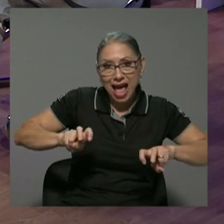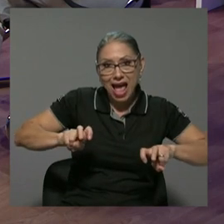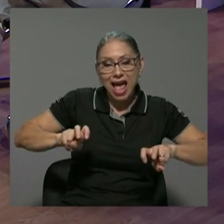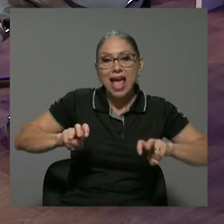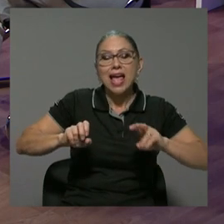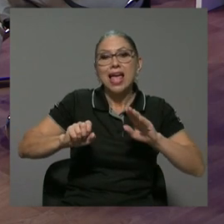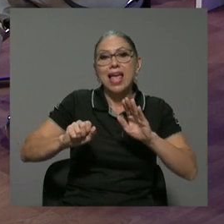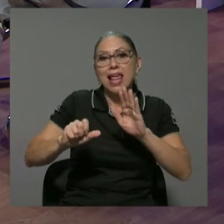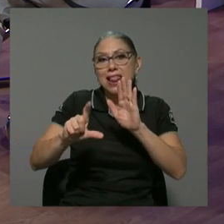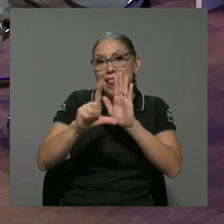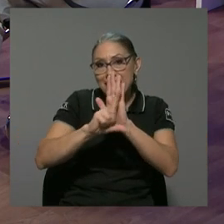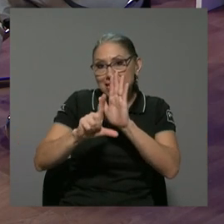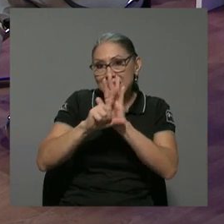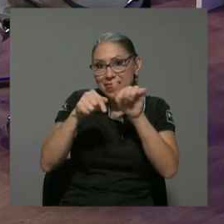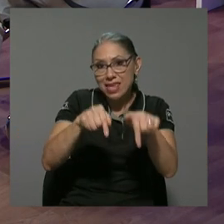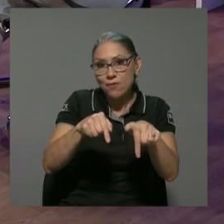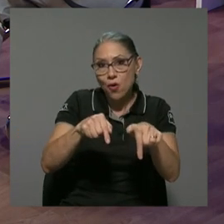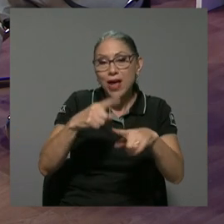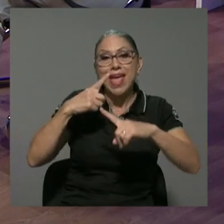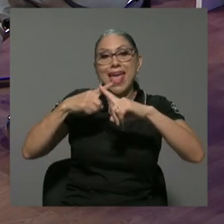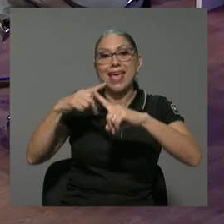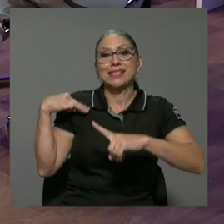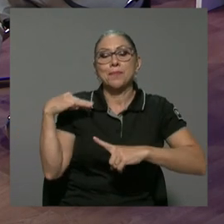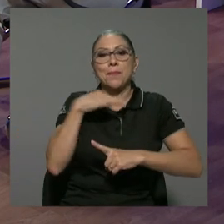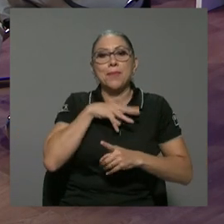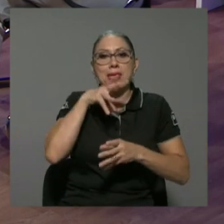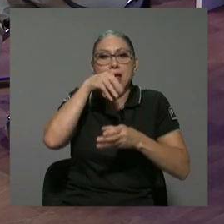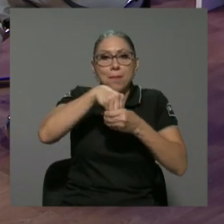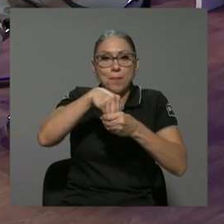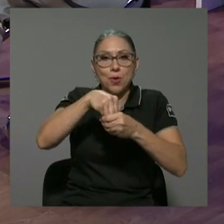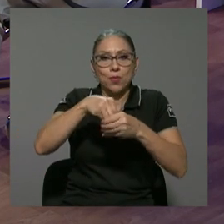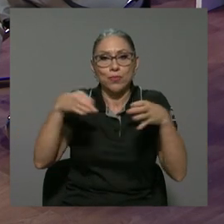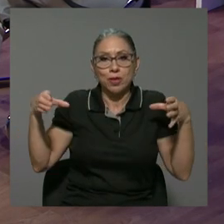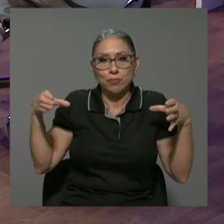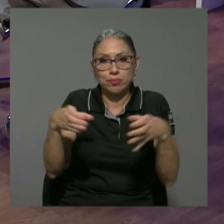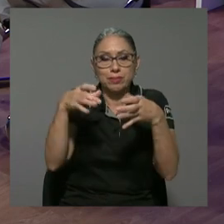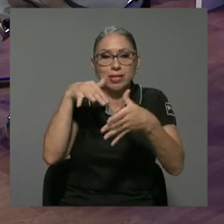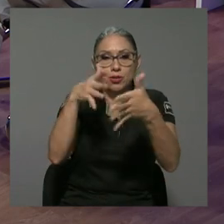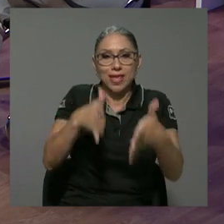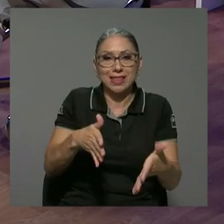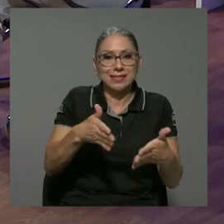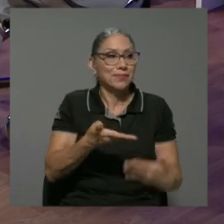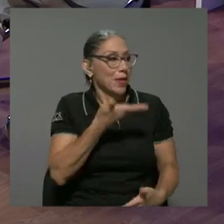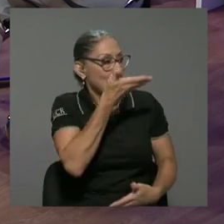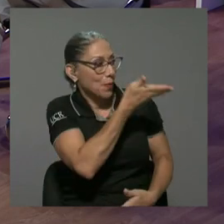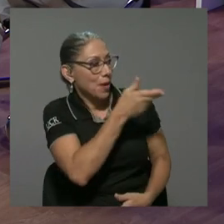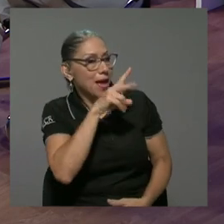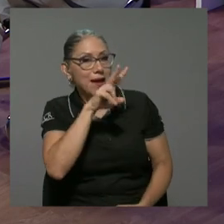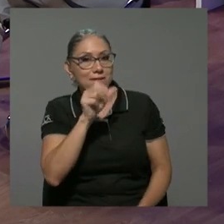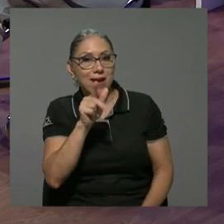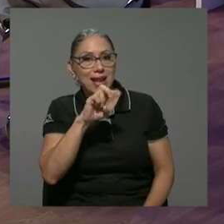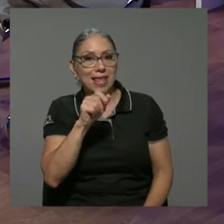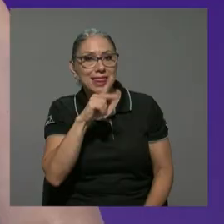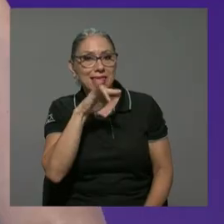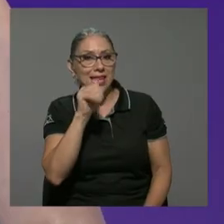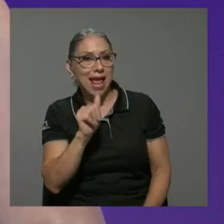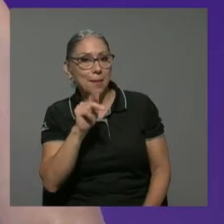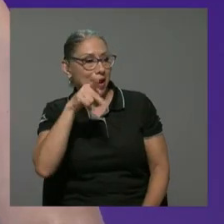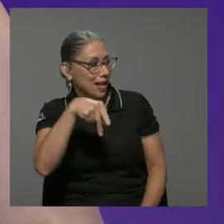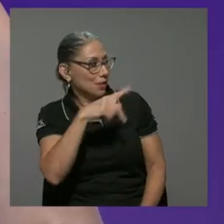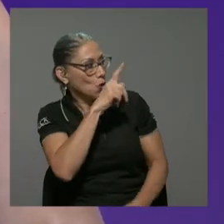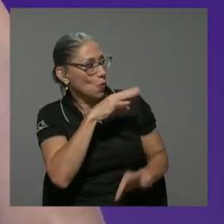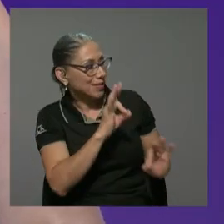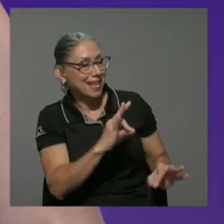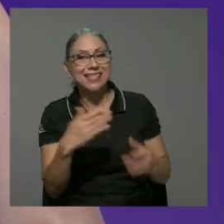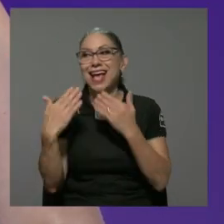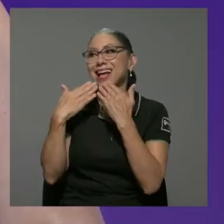legislativo y es exmiembro del movimiento estudiantil. Y también tenemos como invitada a Valentina Palacio. ¿Cómo estás, Valentina? Muy agradecida de